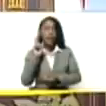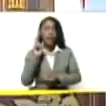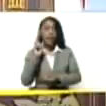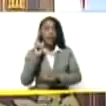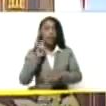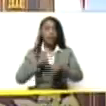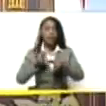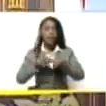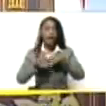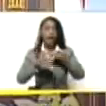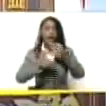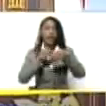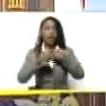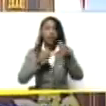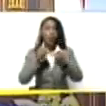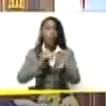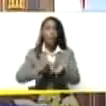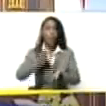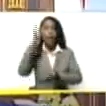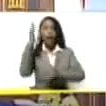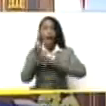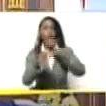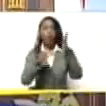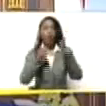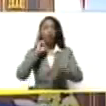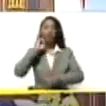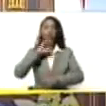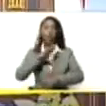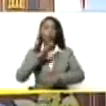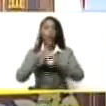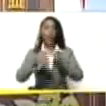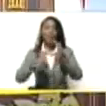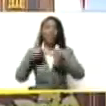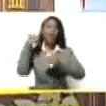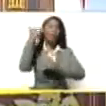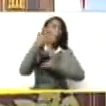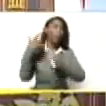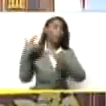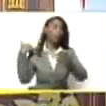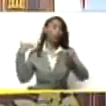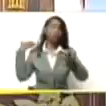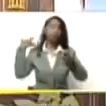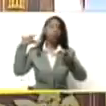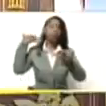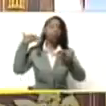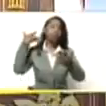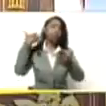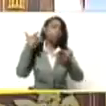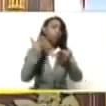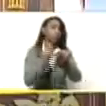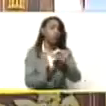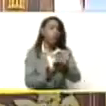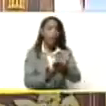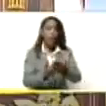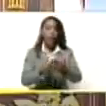los eventos electorales hasta nuevo aviso hasta síntomas de recuperación